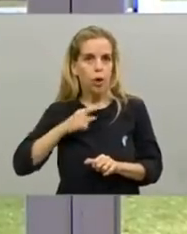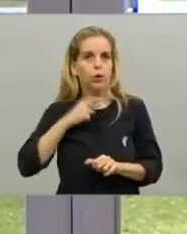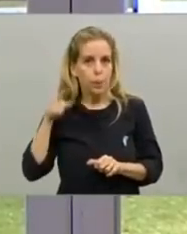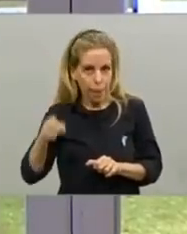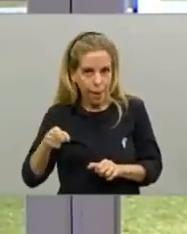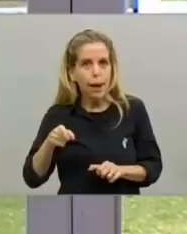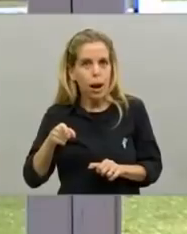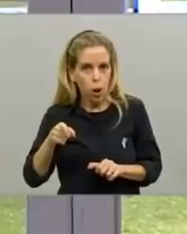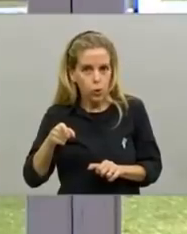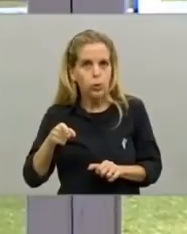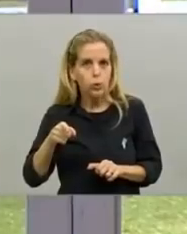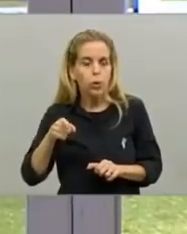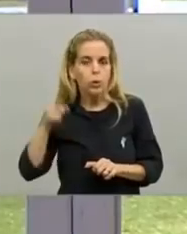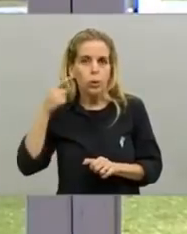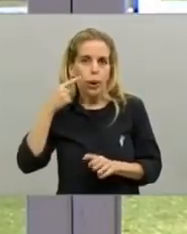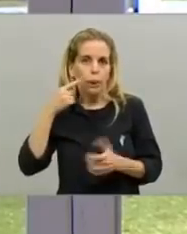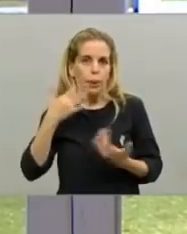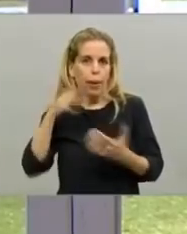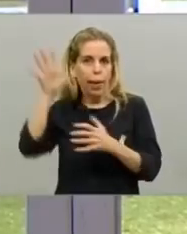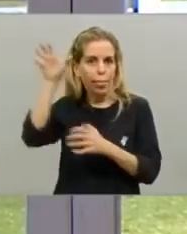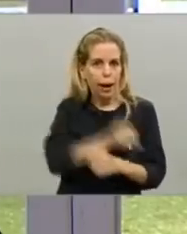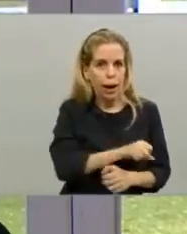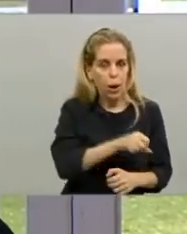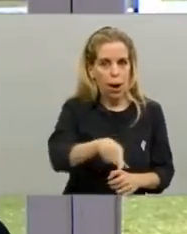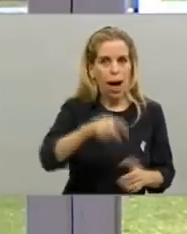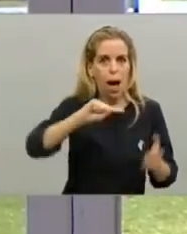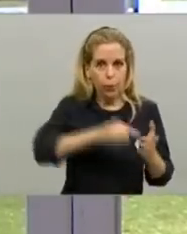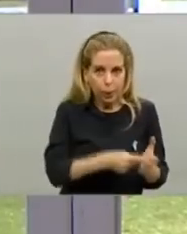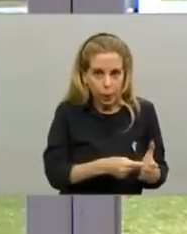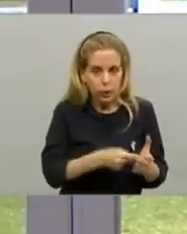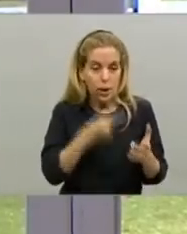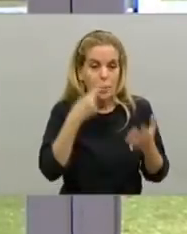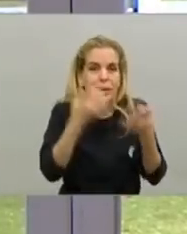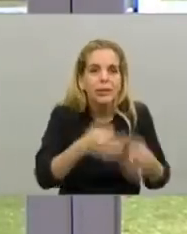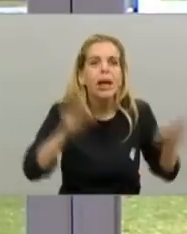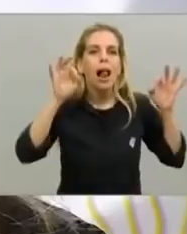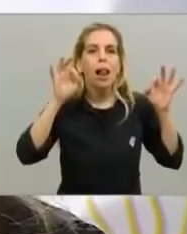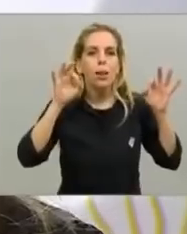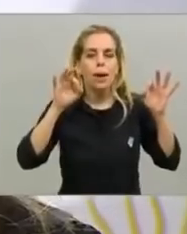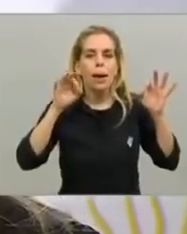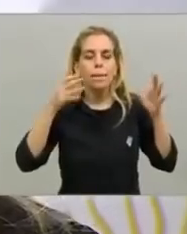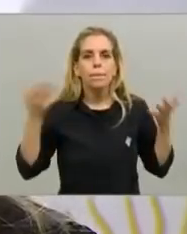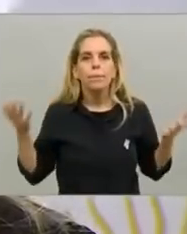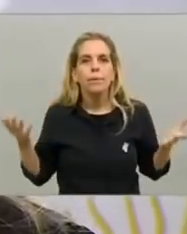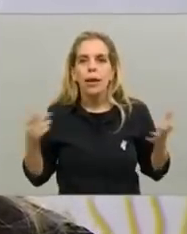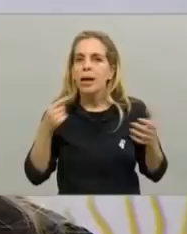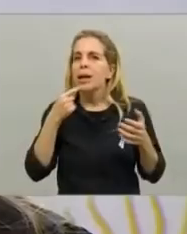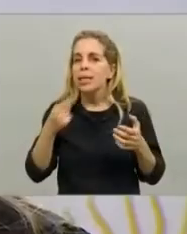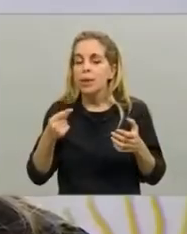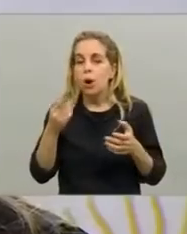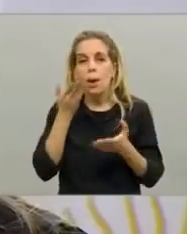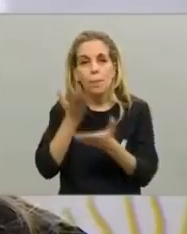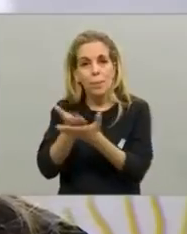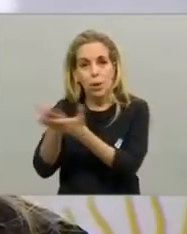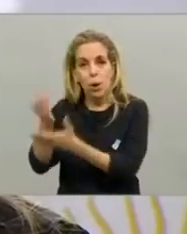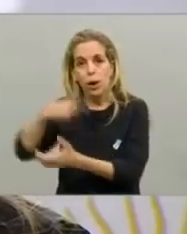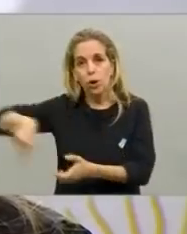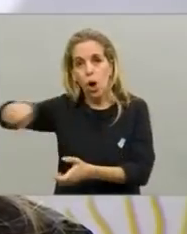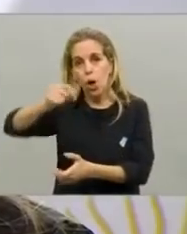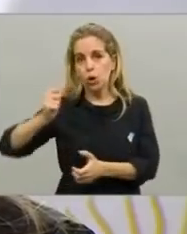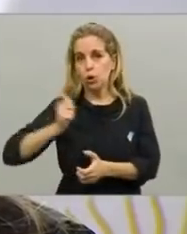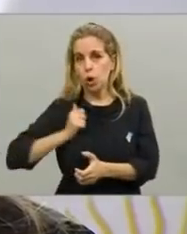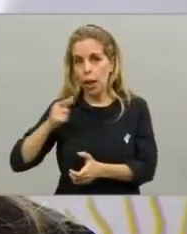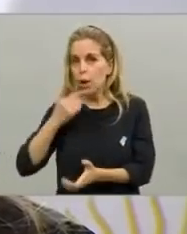llevarlo, a traerlo a Buenos Aires para salvar su vida, y él les hizo jurar a sus soldados que